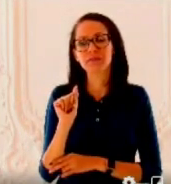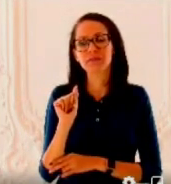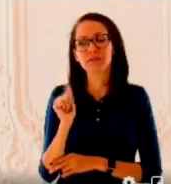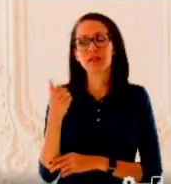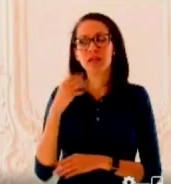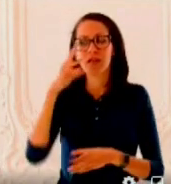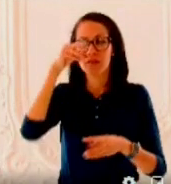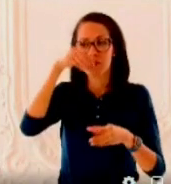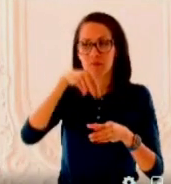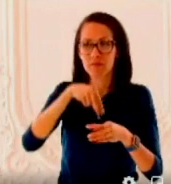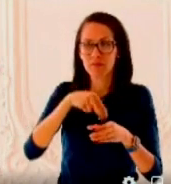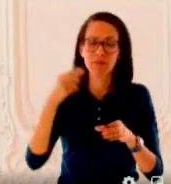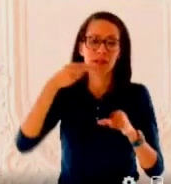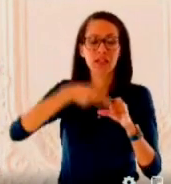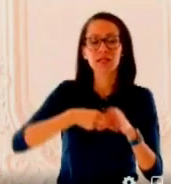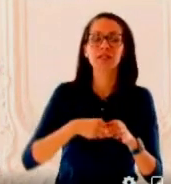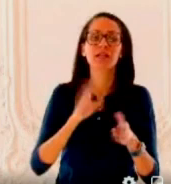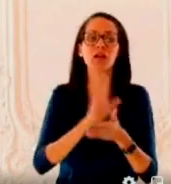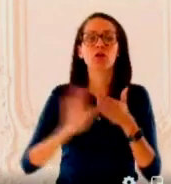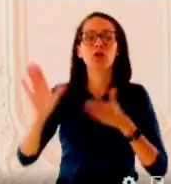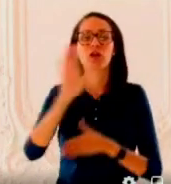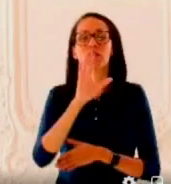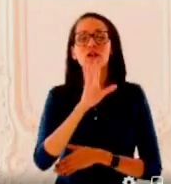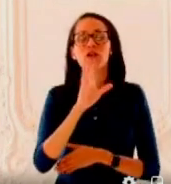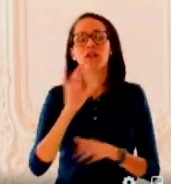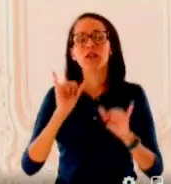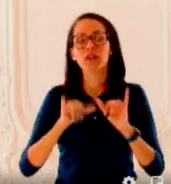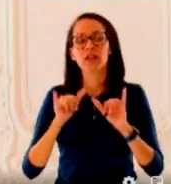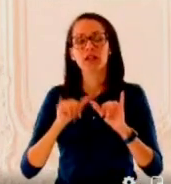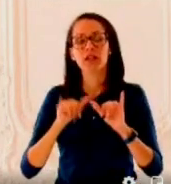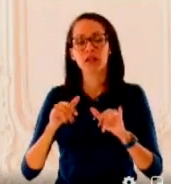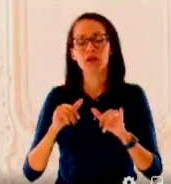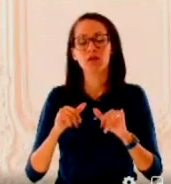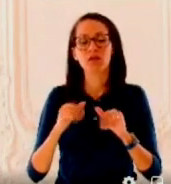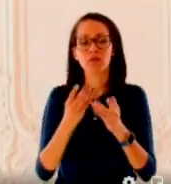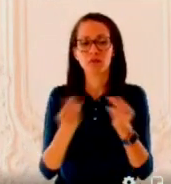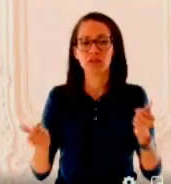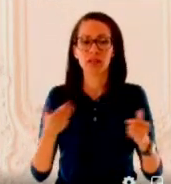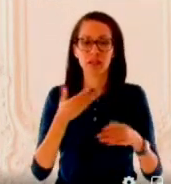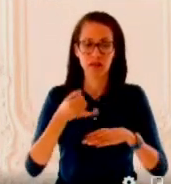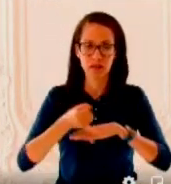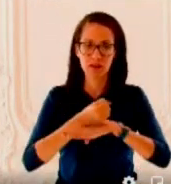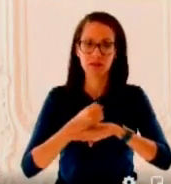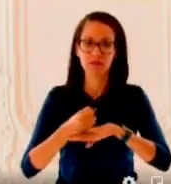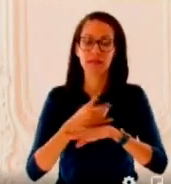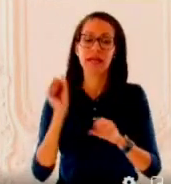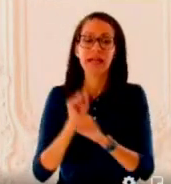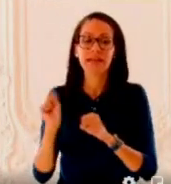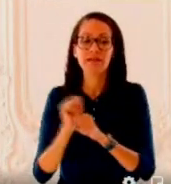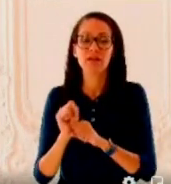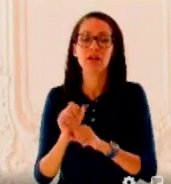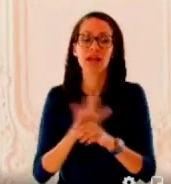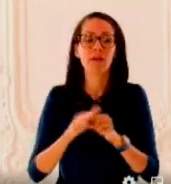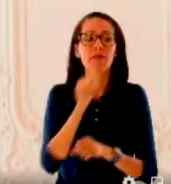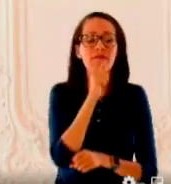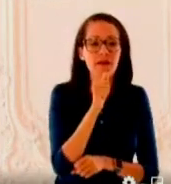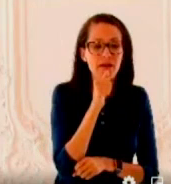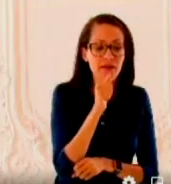al Colegio de Ingenieros y Agrimensores de nuestra isla. Ha laborado en la empresa privada y ha